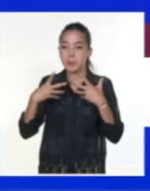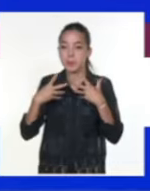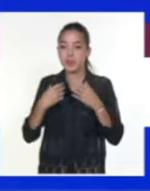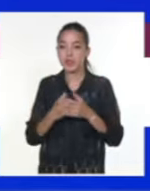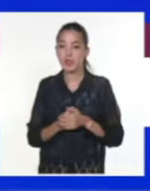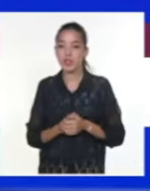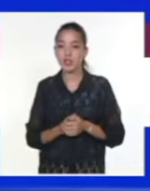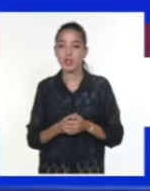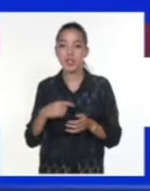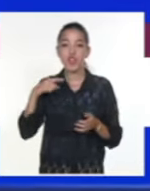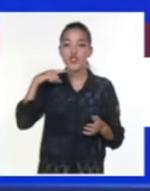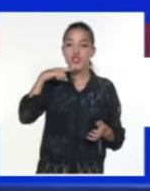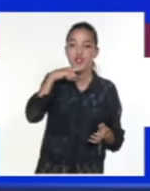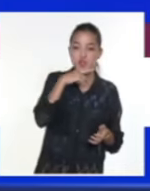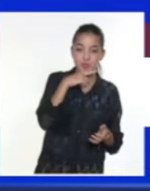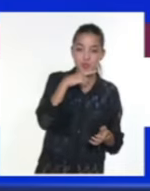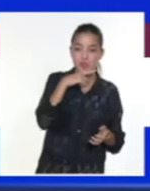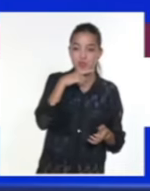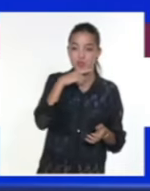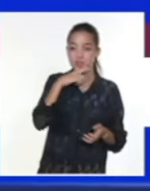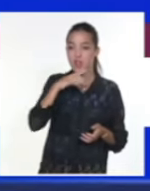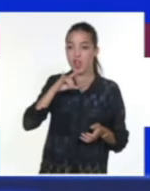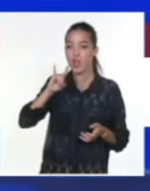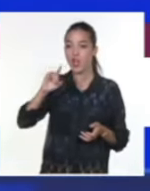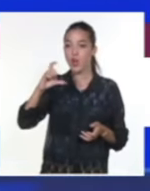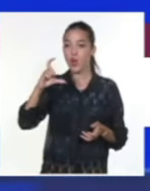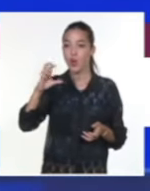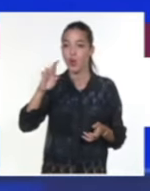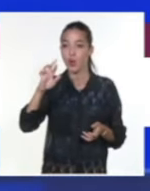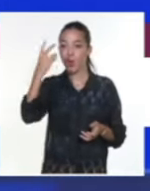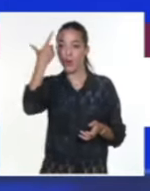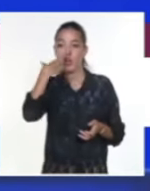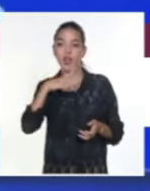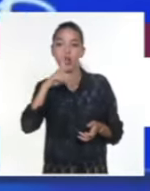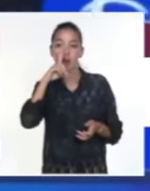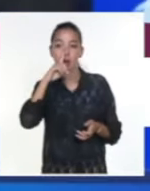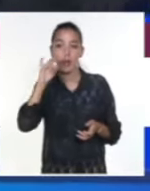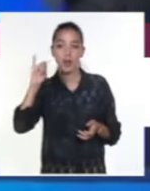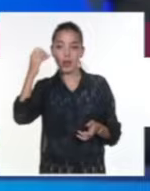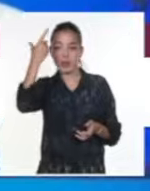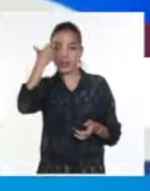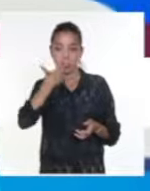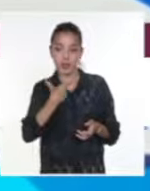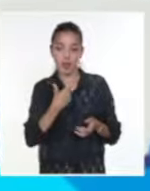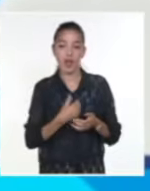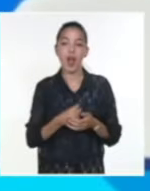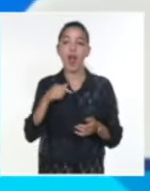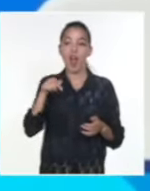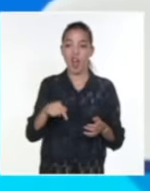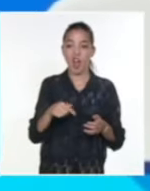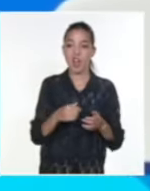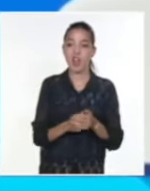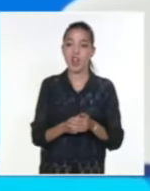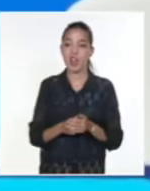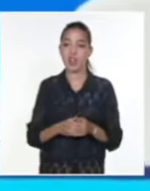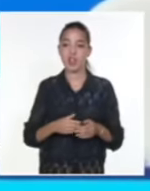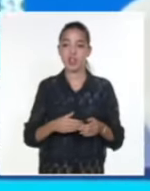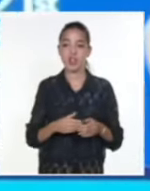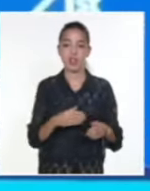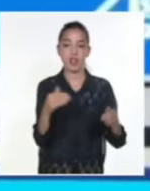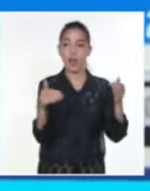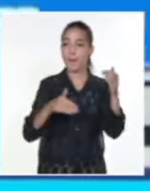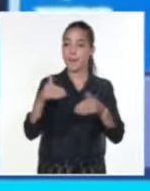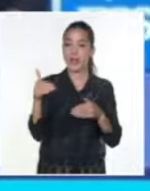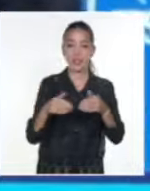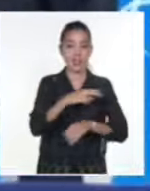presidente ucraniano Vladimir Zelensky. Su presencia estuvo marcada por la noticia de la autorización de Estados Unidos a Ucrania de utilizar las armas